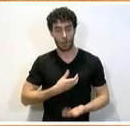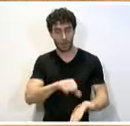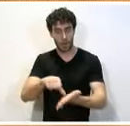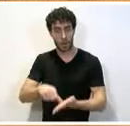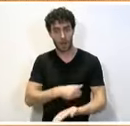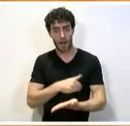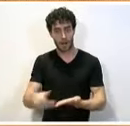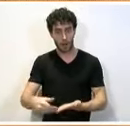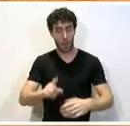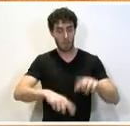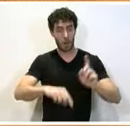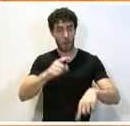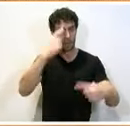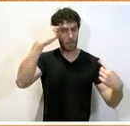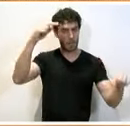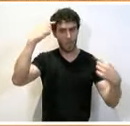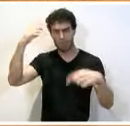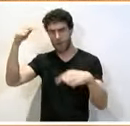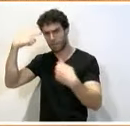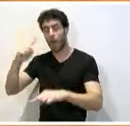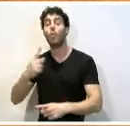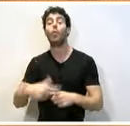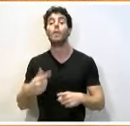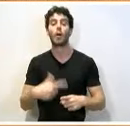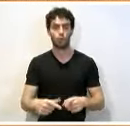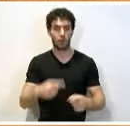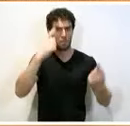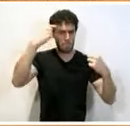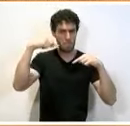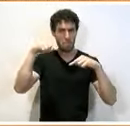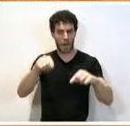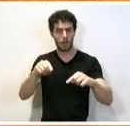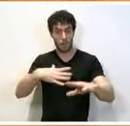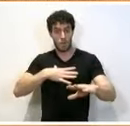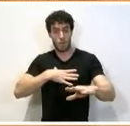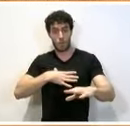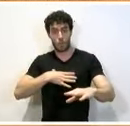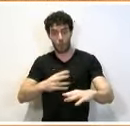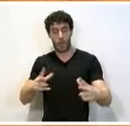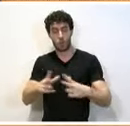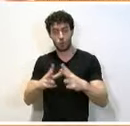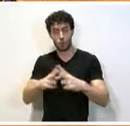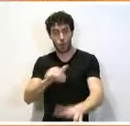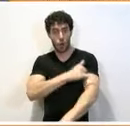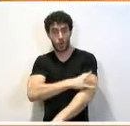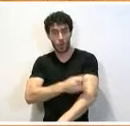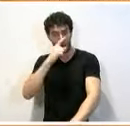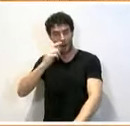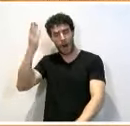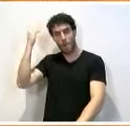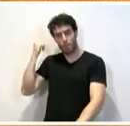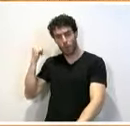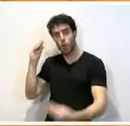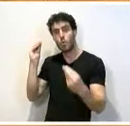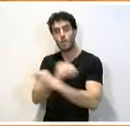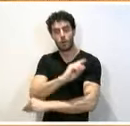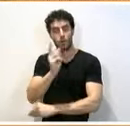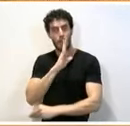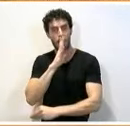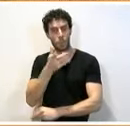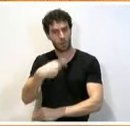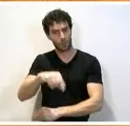ritmos. Por cierto, ritmos que no coinciden con los anteriores socios de gobierno a los cuales ustedes sustentaban, porque